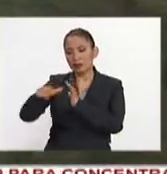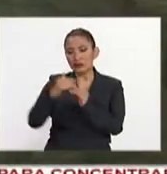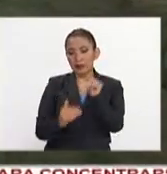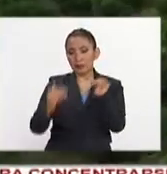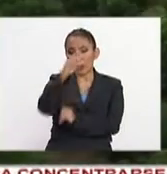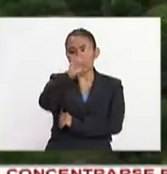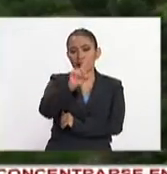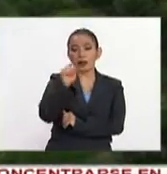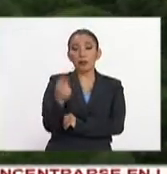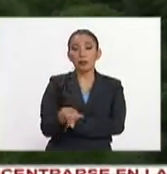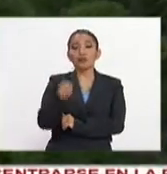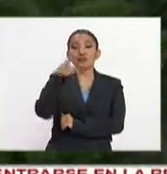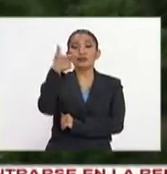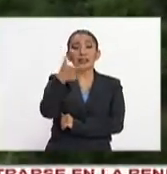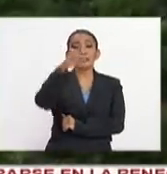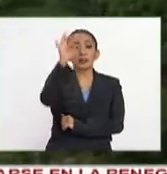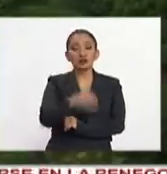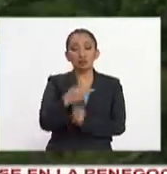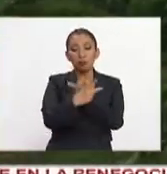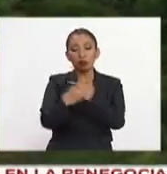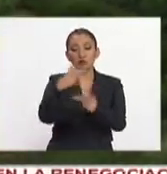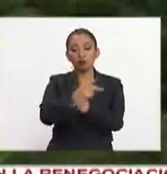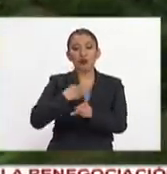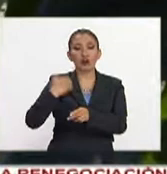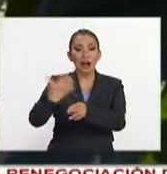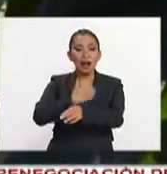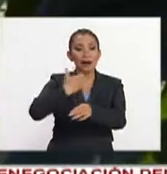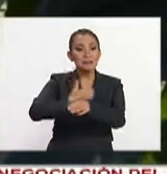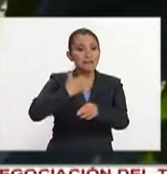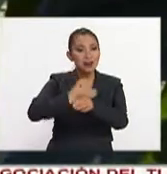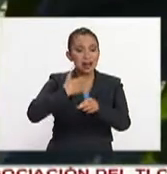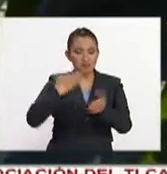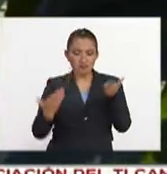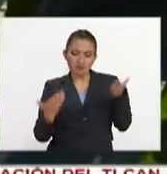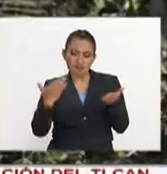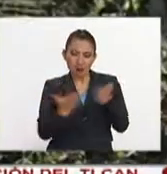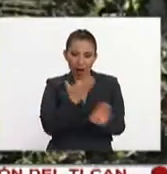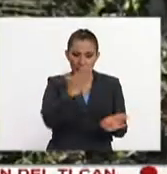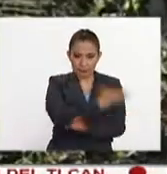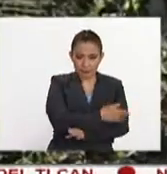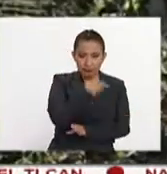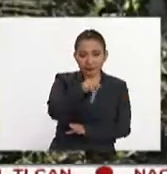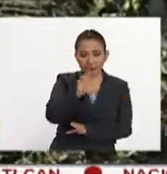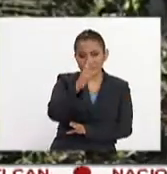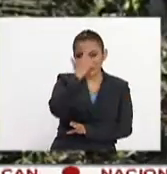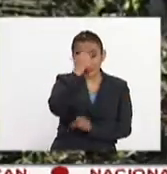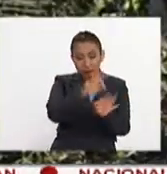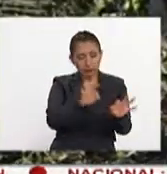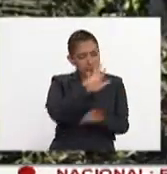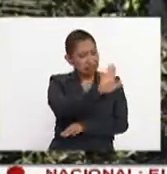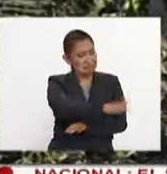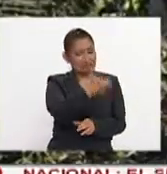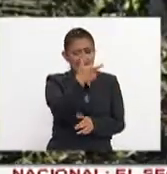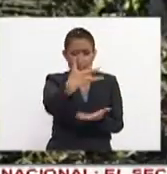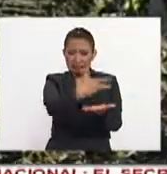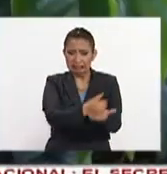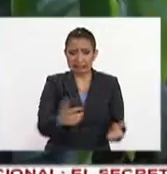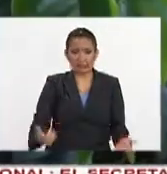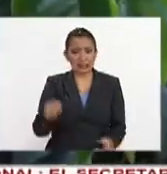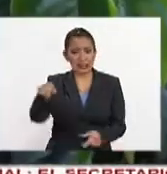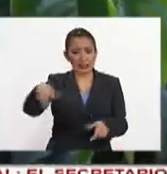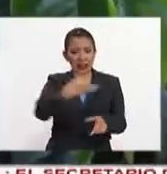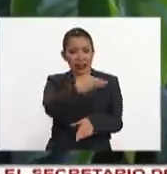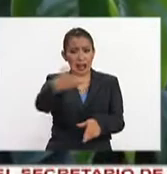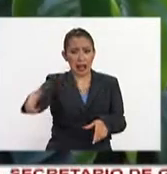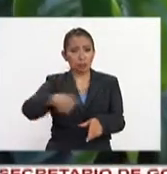aumentó 30.7% la producción de café respecto al periodo anterior. Recordó la importancia económica y social que tiene este